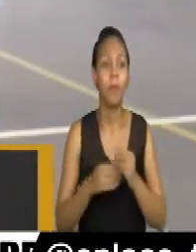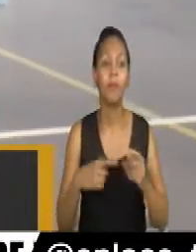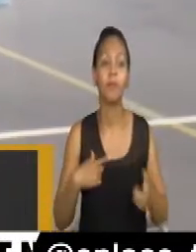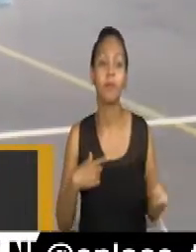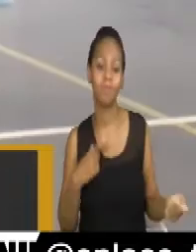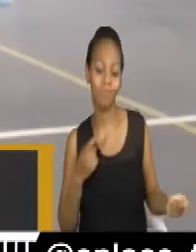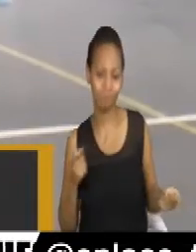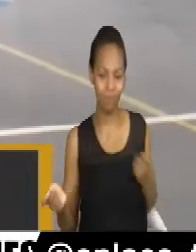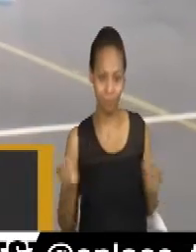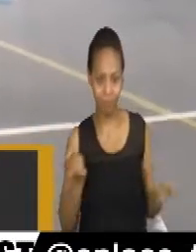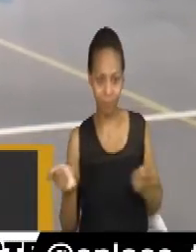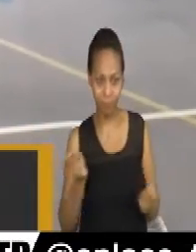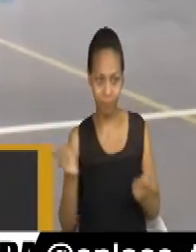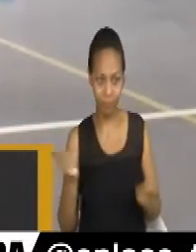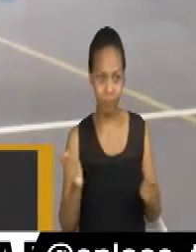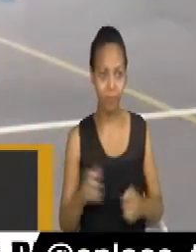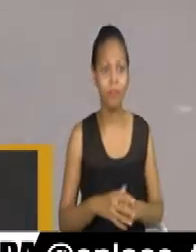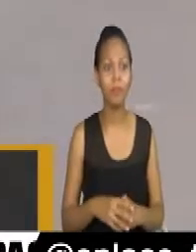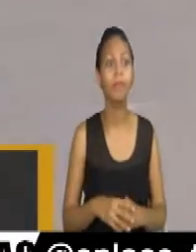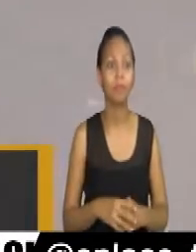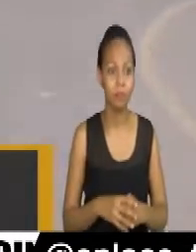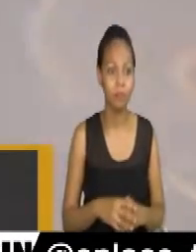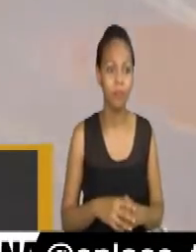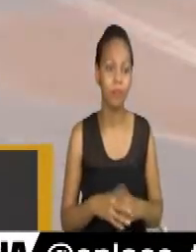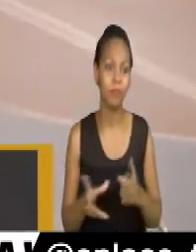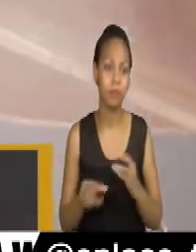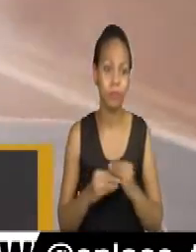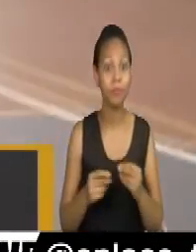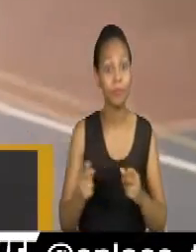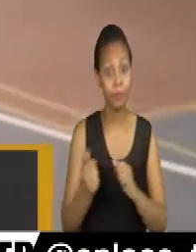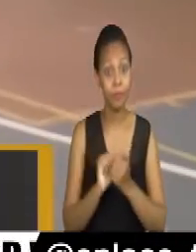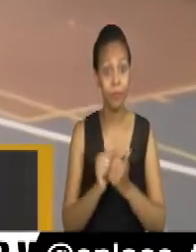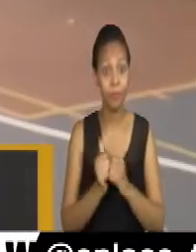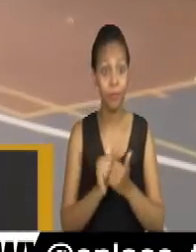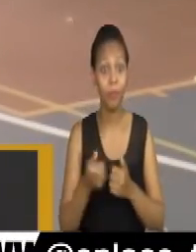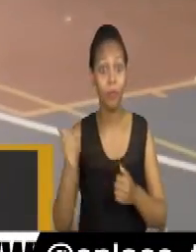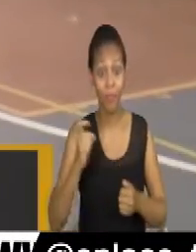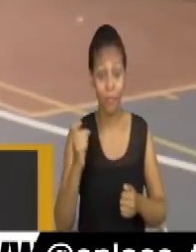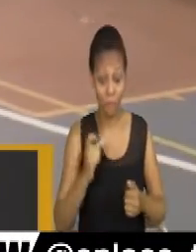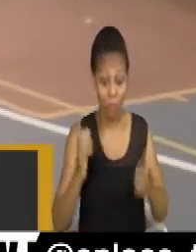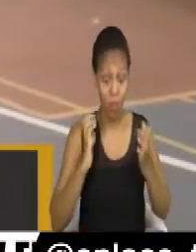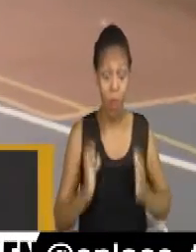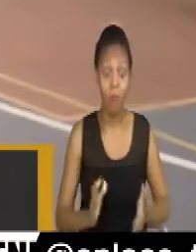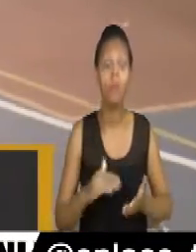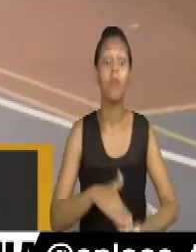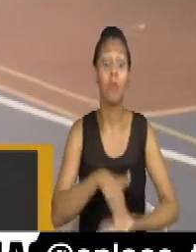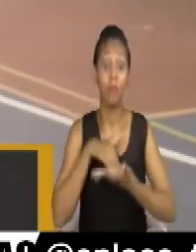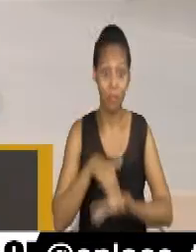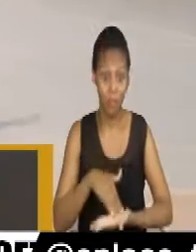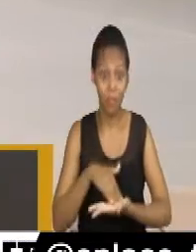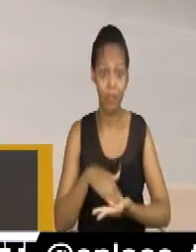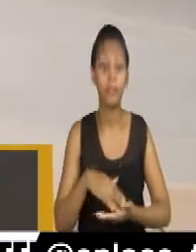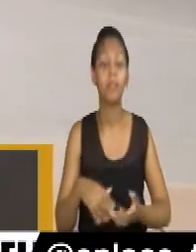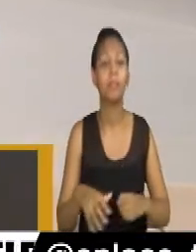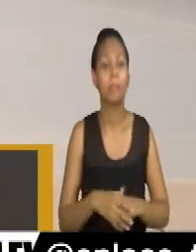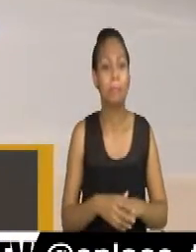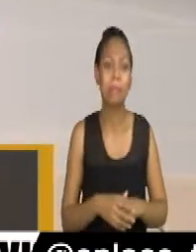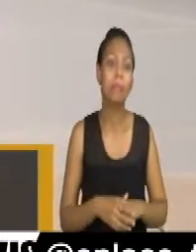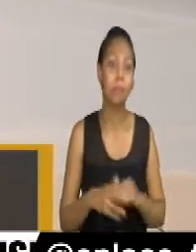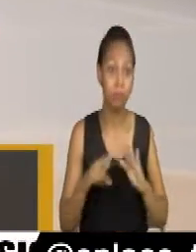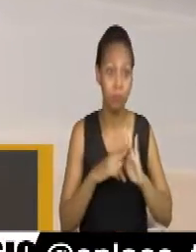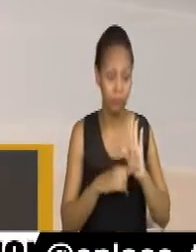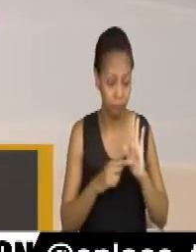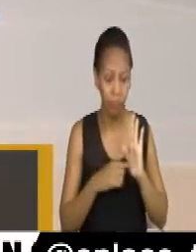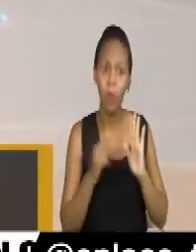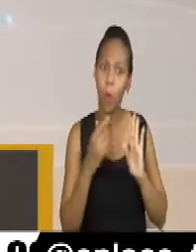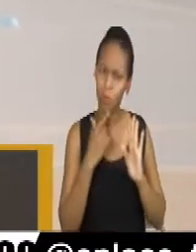basa sobre un espíritu de juego. Es un deporte que exige muchísimo físico y con muchísima técnica, entonces me pareció interesante por